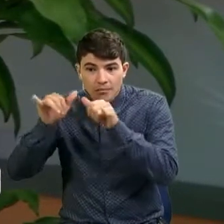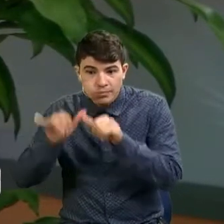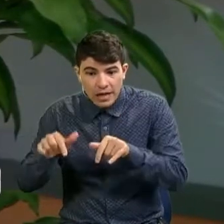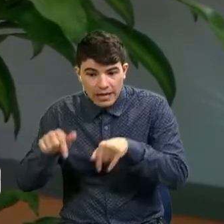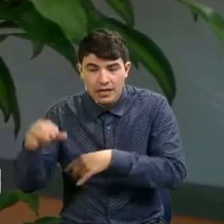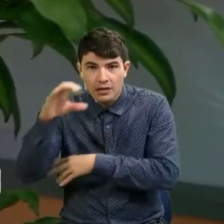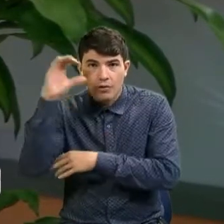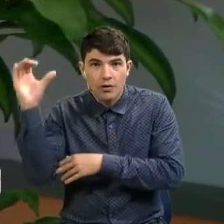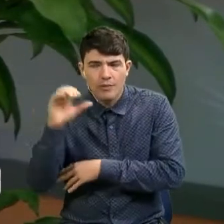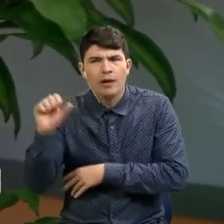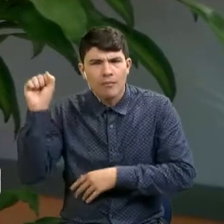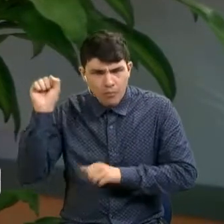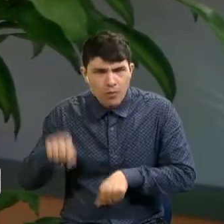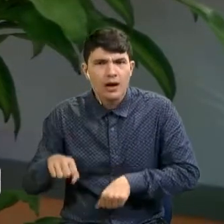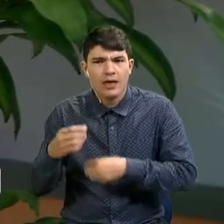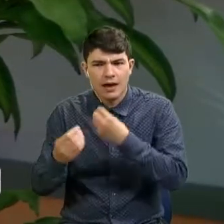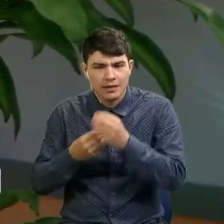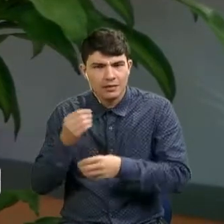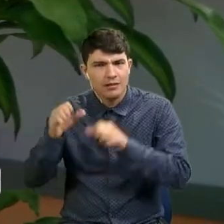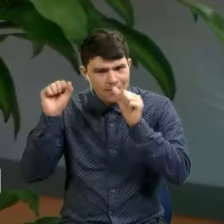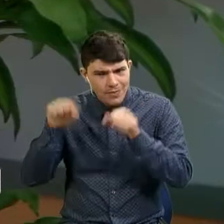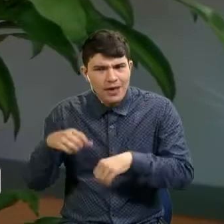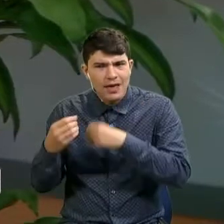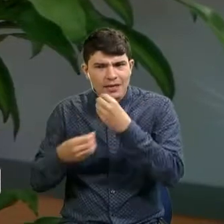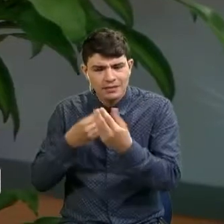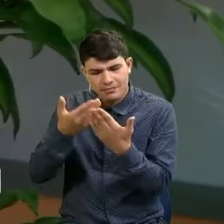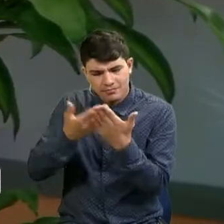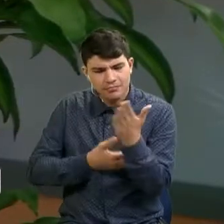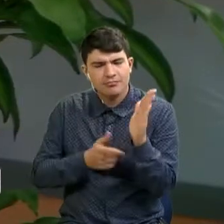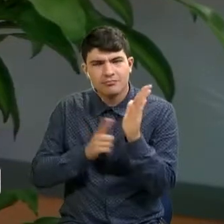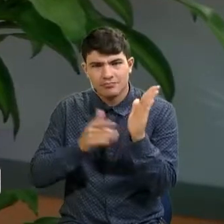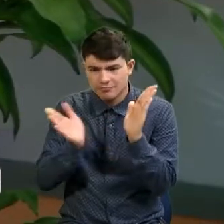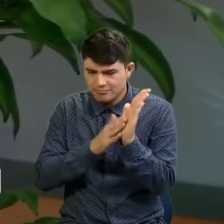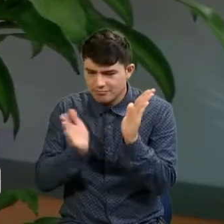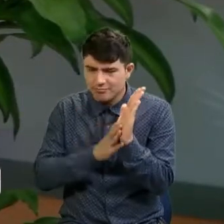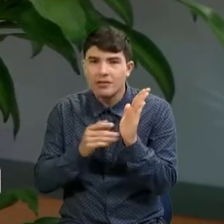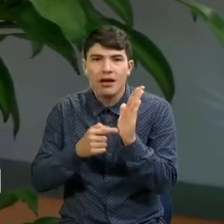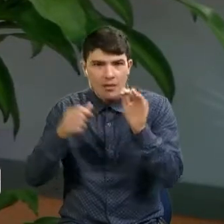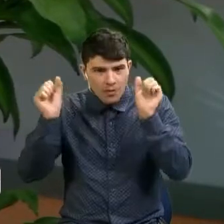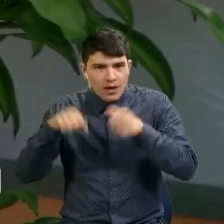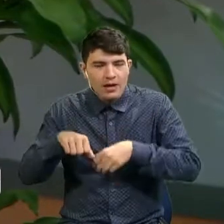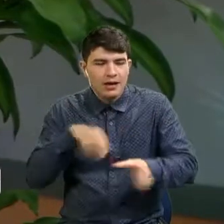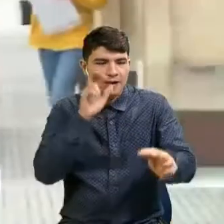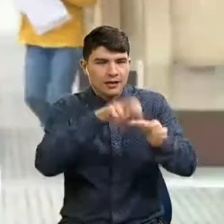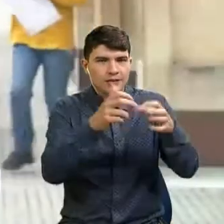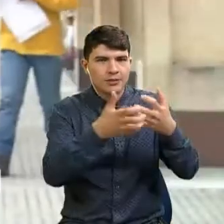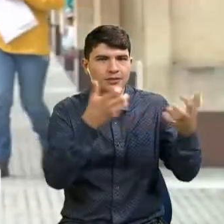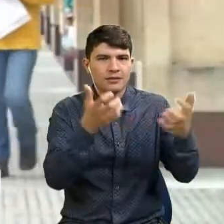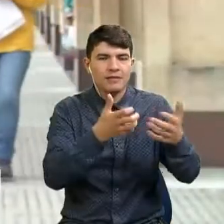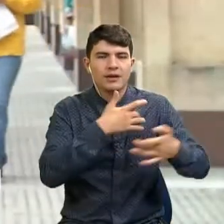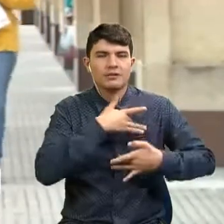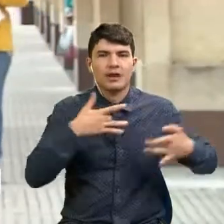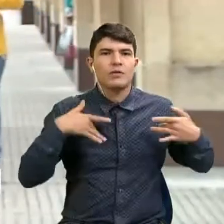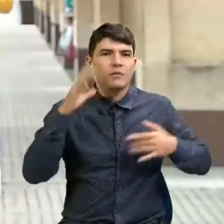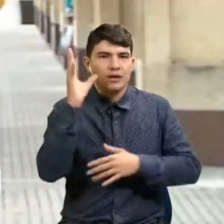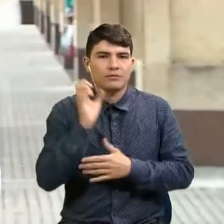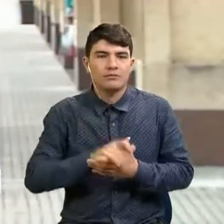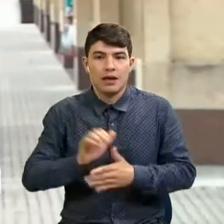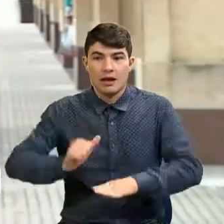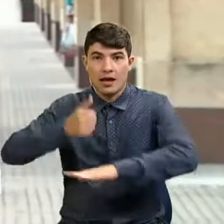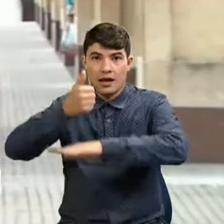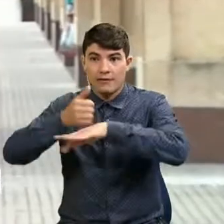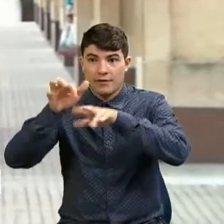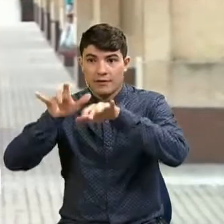si se puede considerar como un documento válido para el ingreso en el sistema la jefe de la oficina